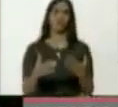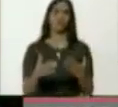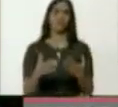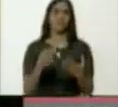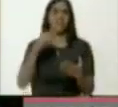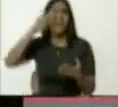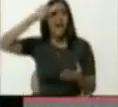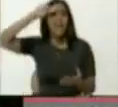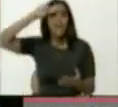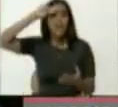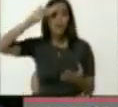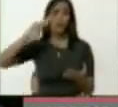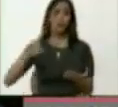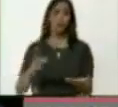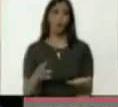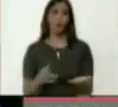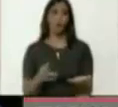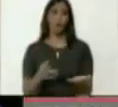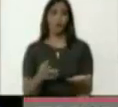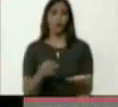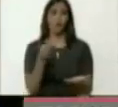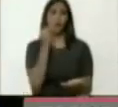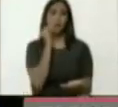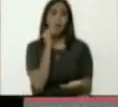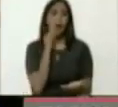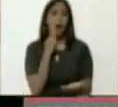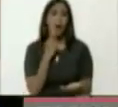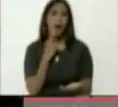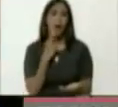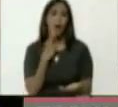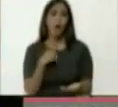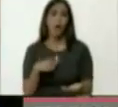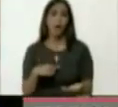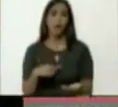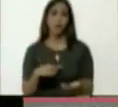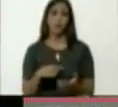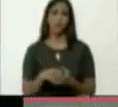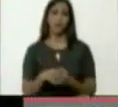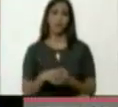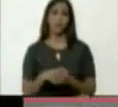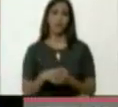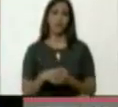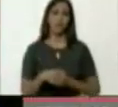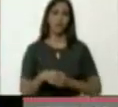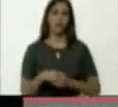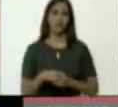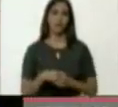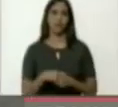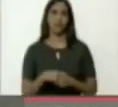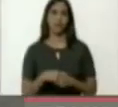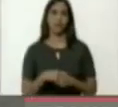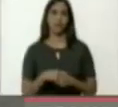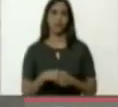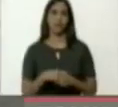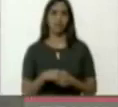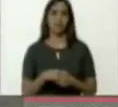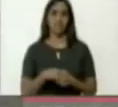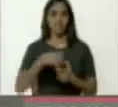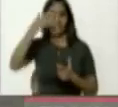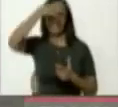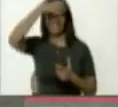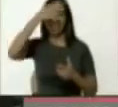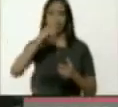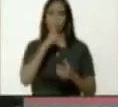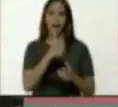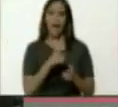Gafo. Chiste malo. Charcuevada. Le ganó a Ricardo. ¿A cuál Ricardo? A González. Porque Ricardo hace chistes malos y este le ganó a